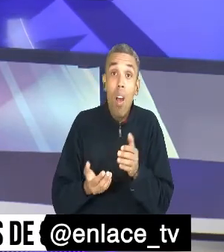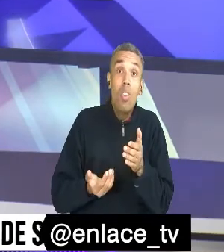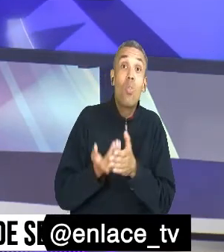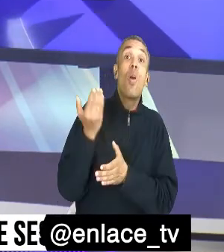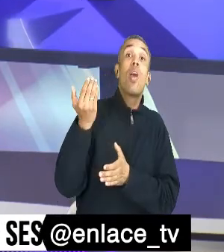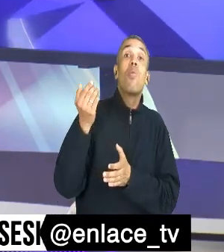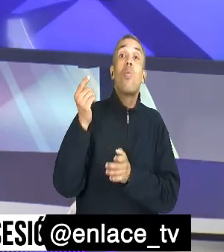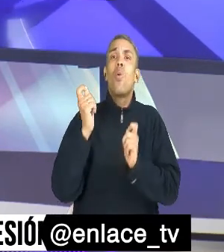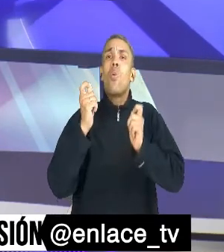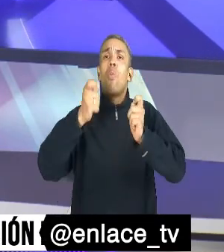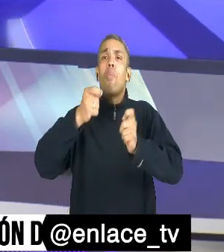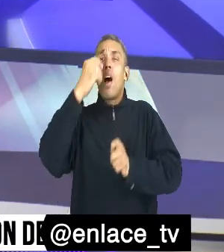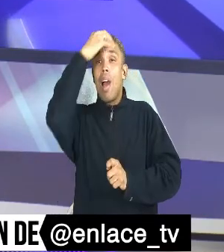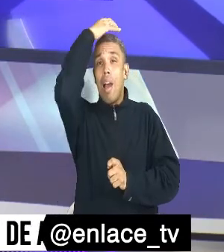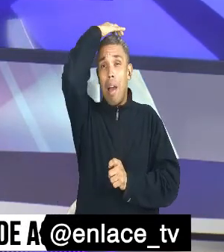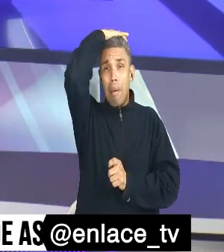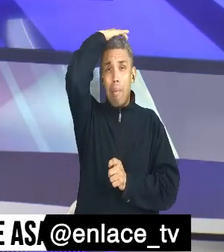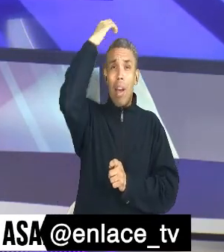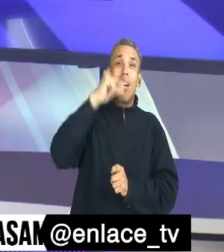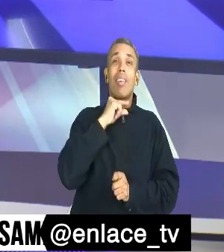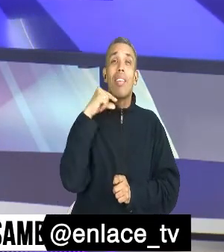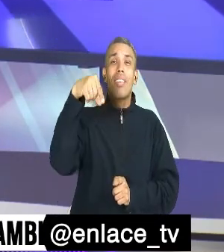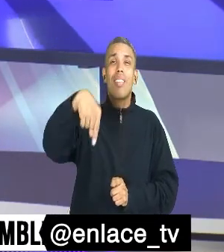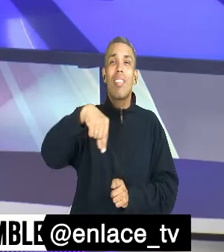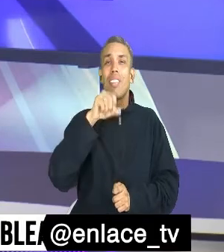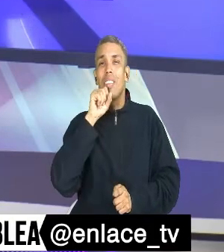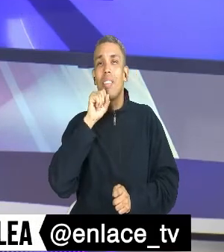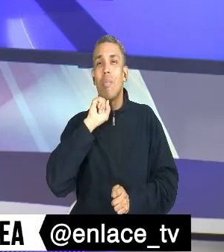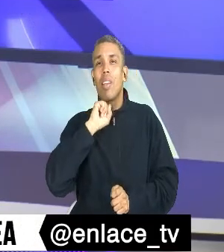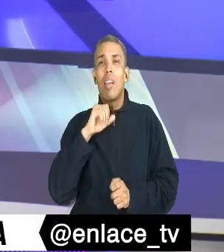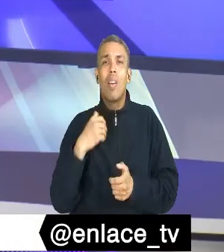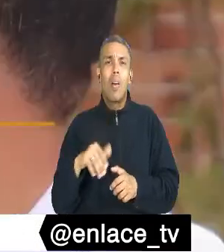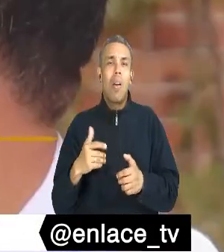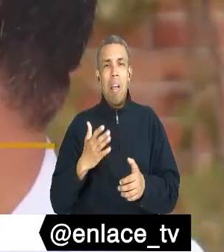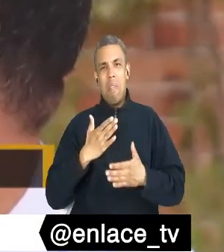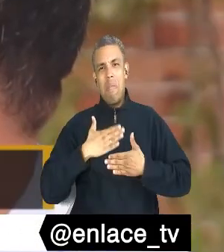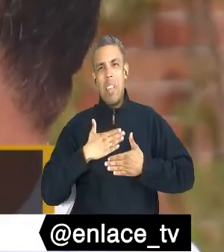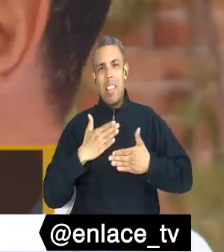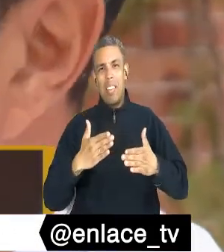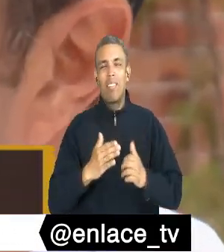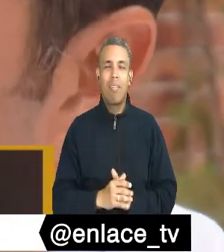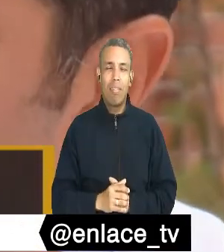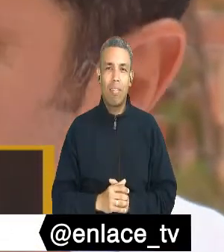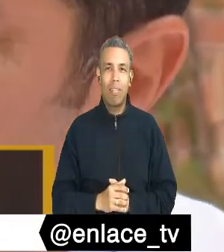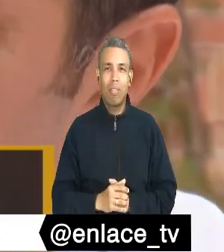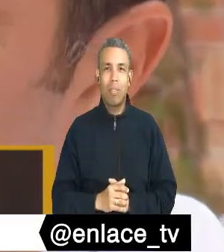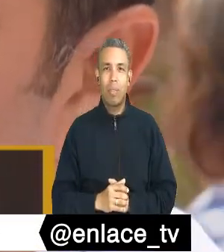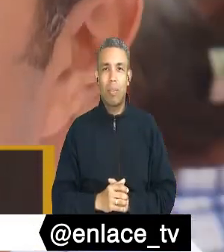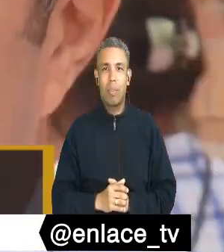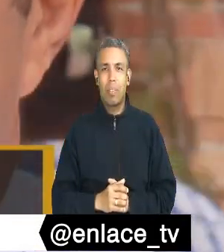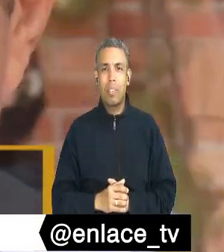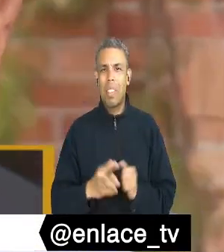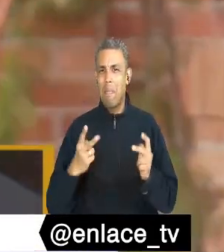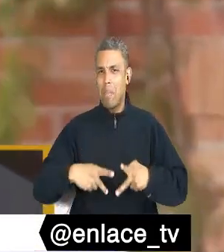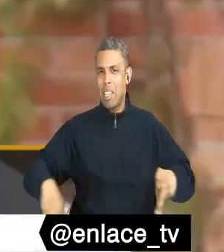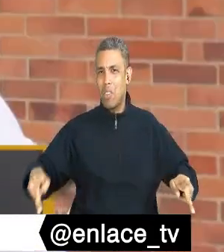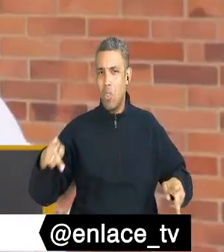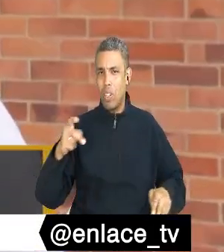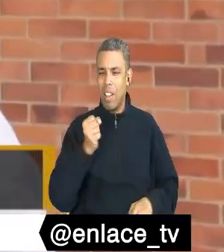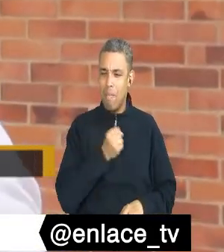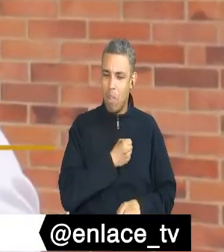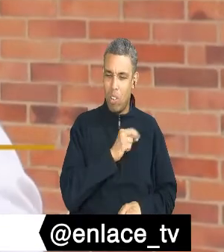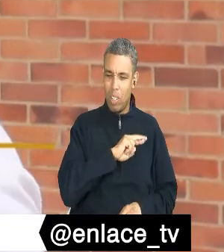de felicitaciones a quien fue su párroco por más de 5 años. Los feligreses no dudaron un segundo para ir